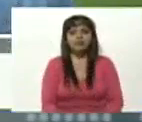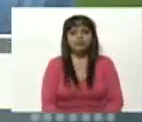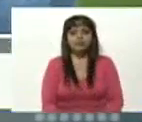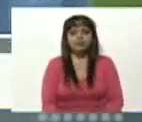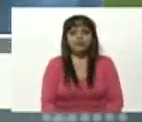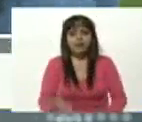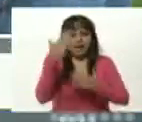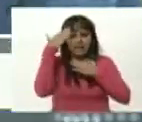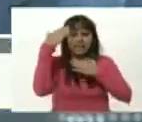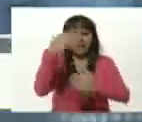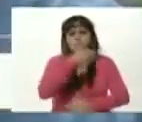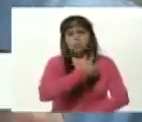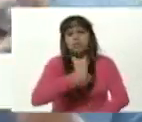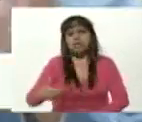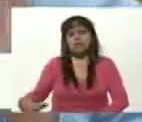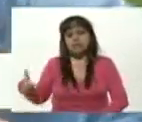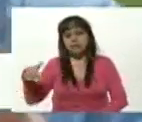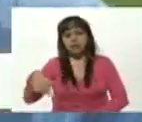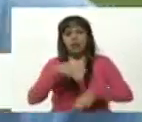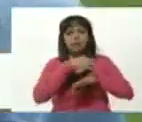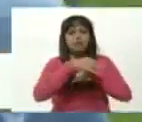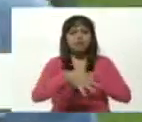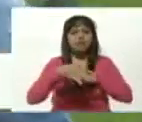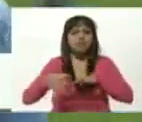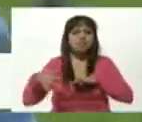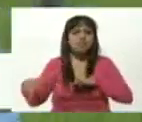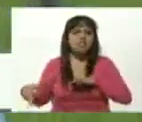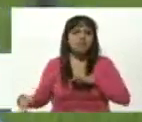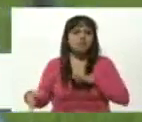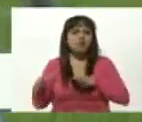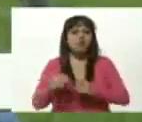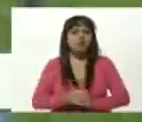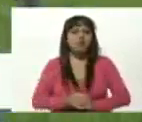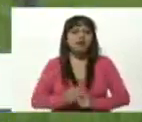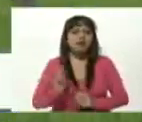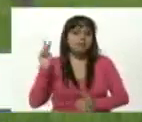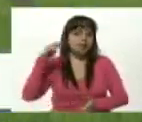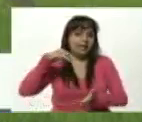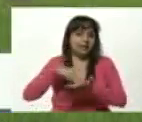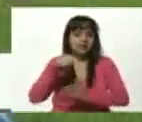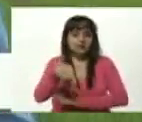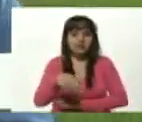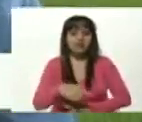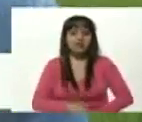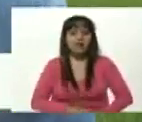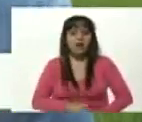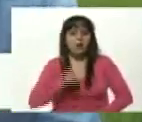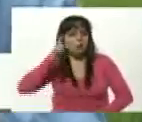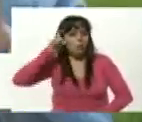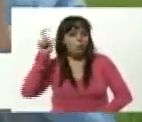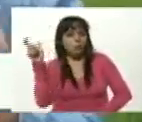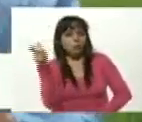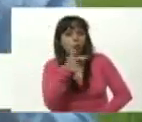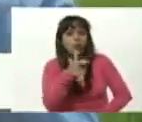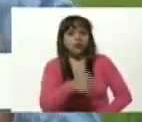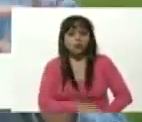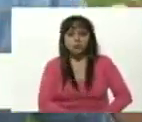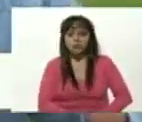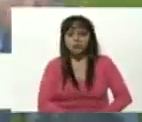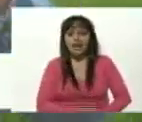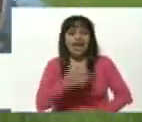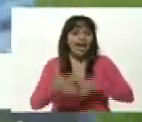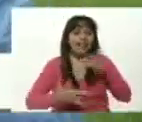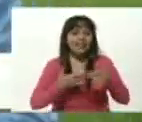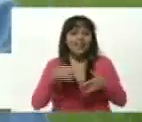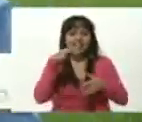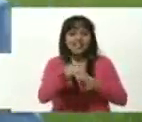Saludos, presidente. Estamos desde el municipio Francisco de Miranda, acá en nuestro estado bolivariano de Guárico. Hoy en esta jornada